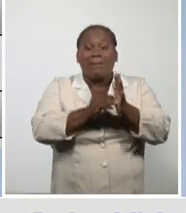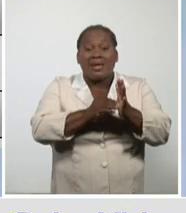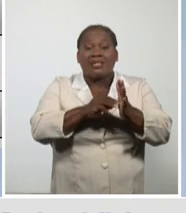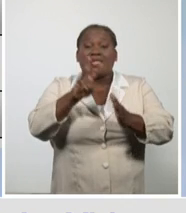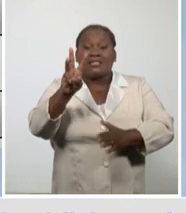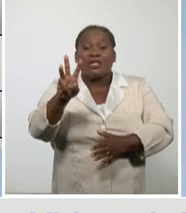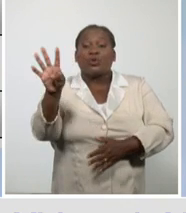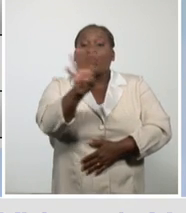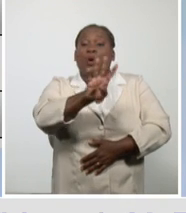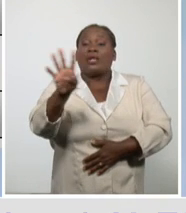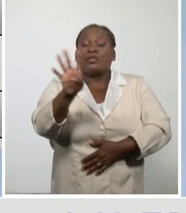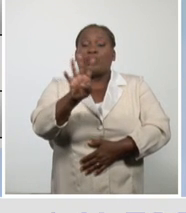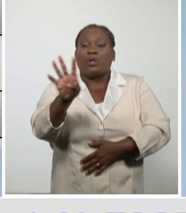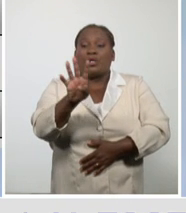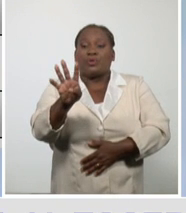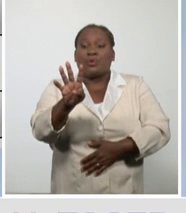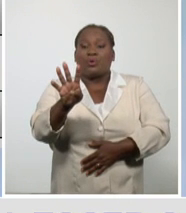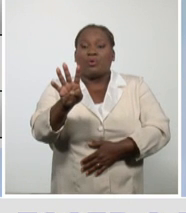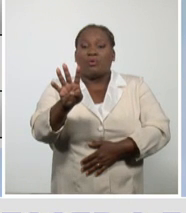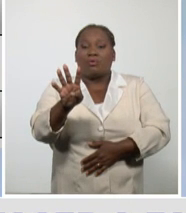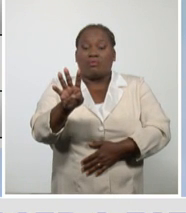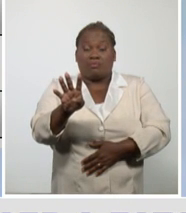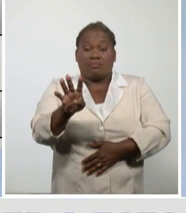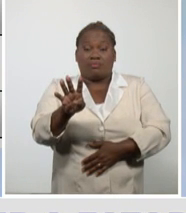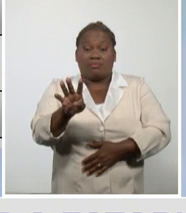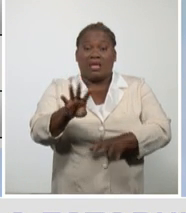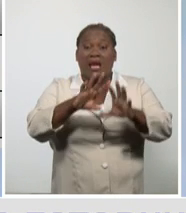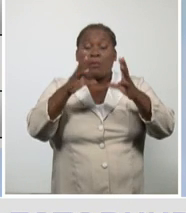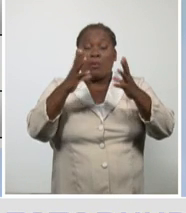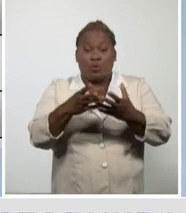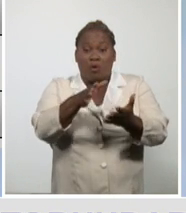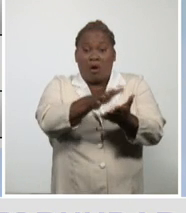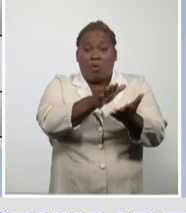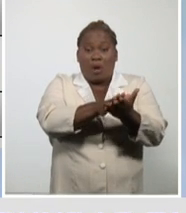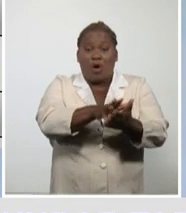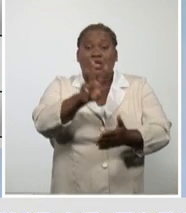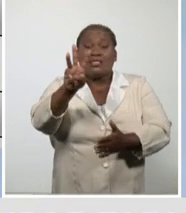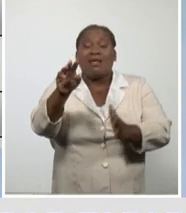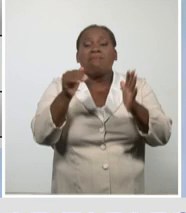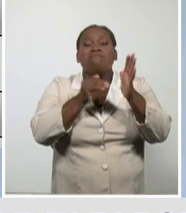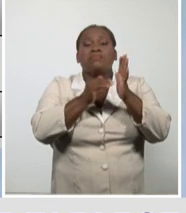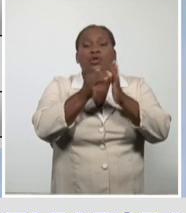93.344 casos para un acumulado de